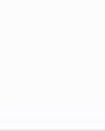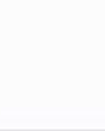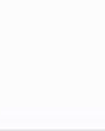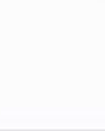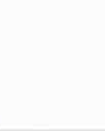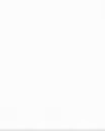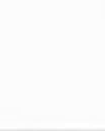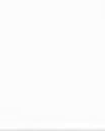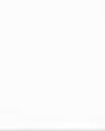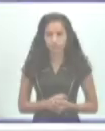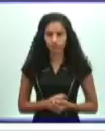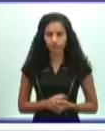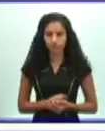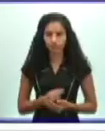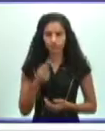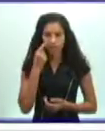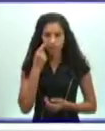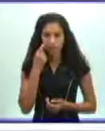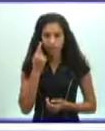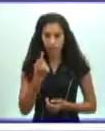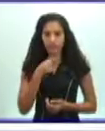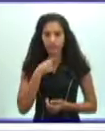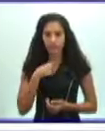Vamos a ver un ejercicio.